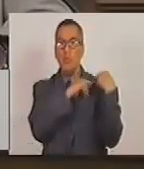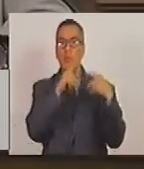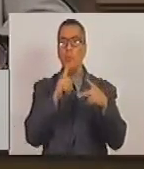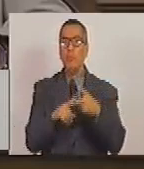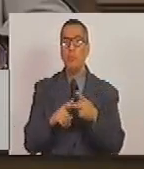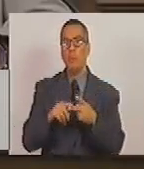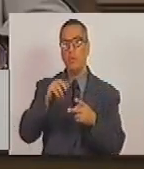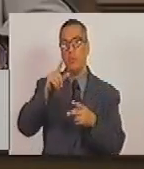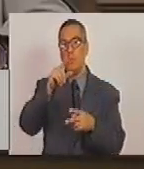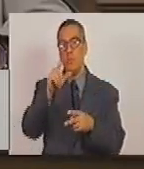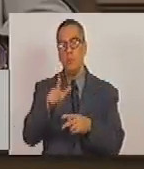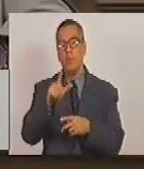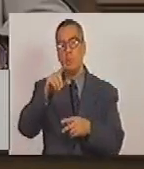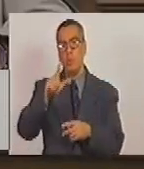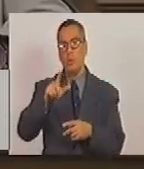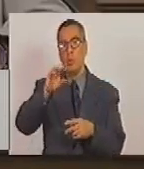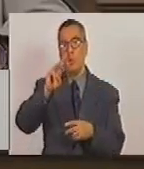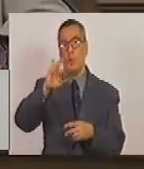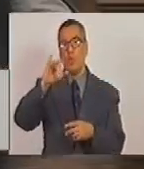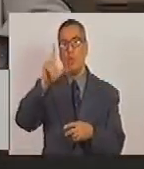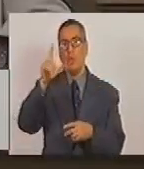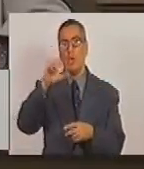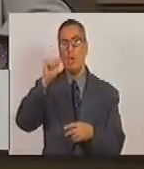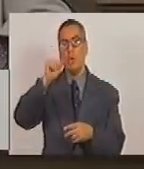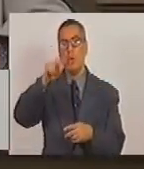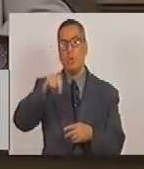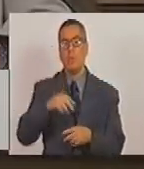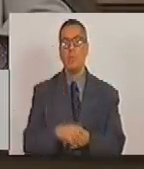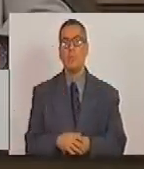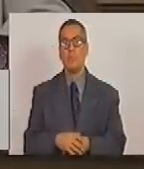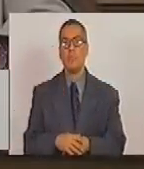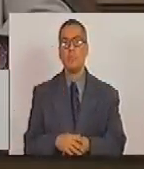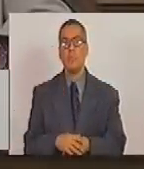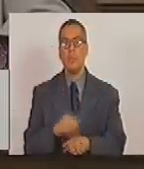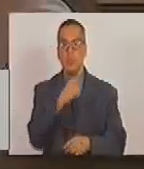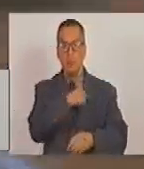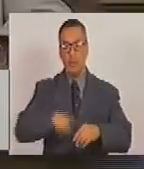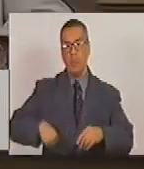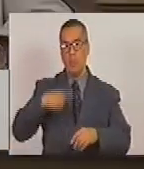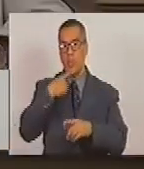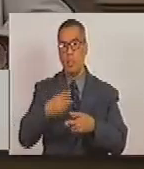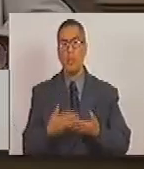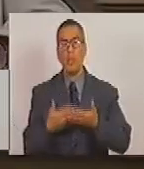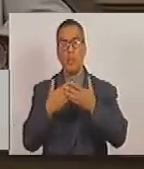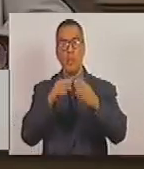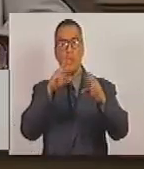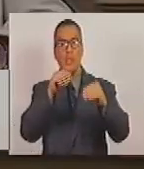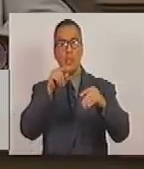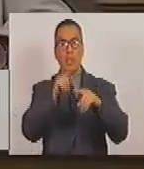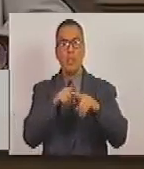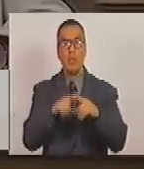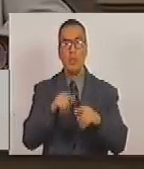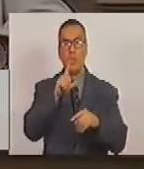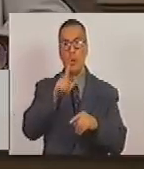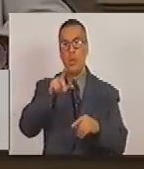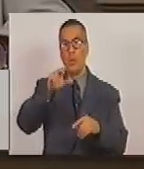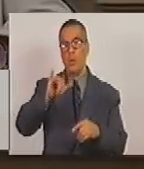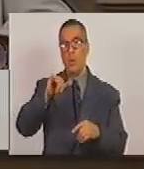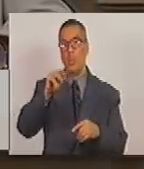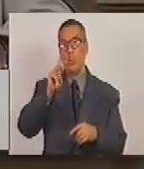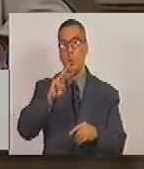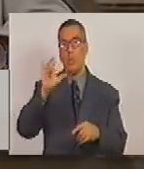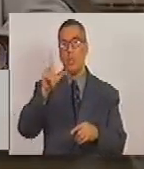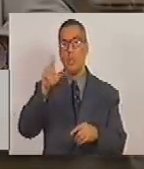ciudadano licenciado William Alfredo Castillo Boyet. El presidente cedió el derecho de palabra al licenciado